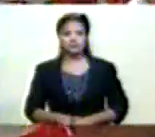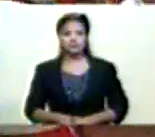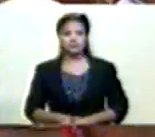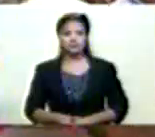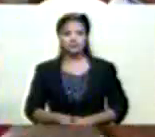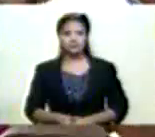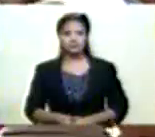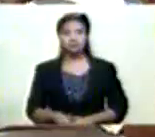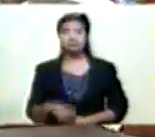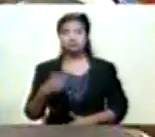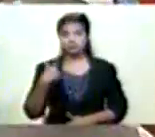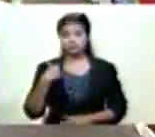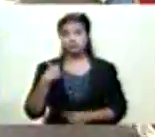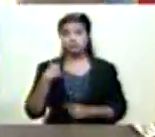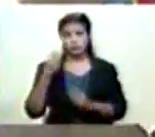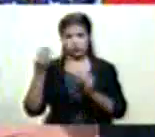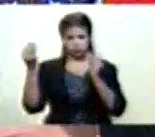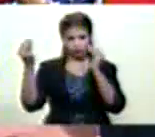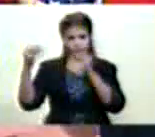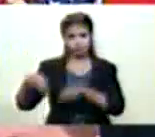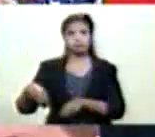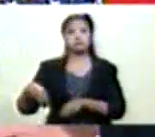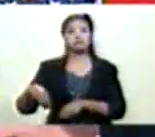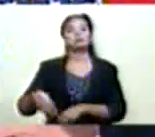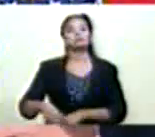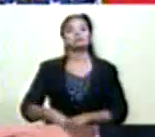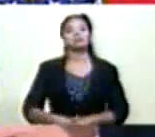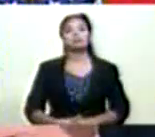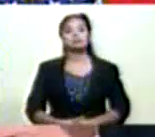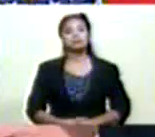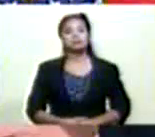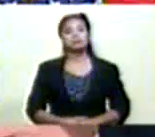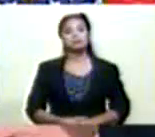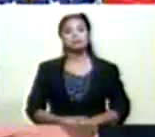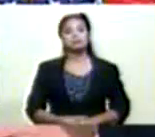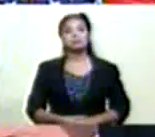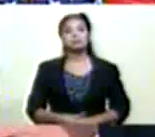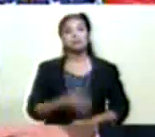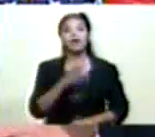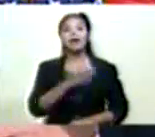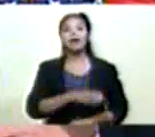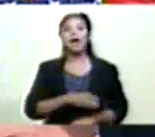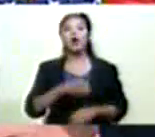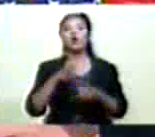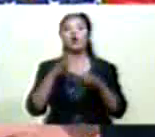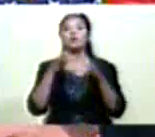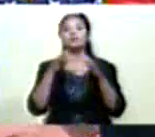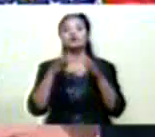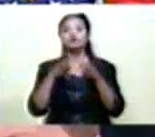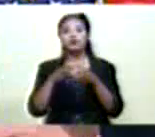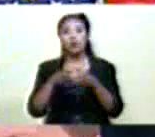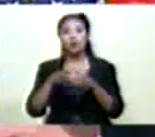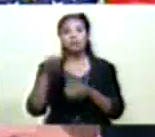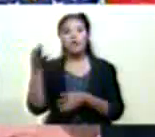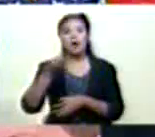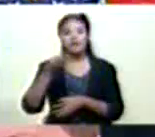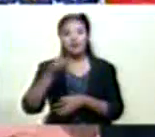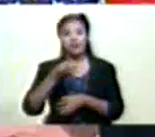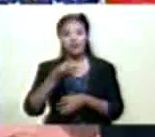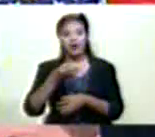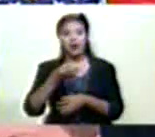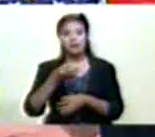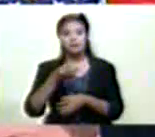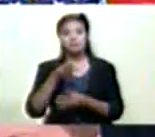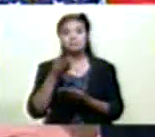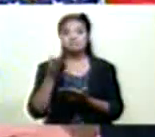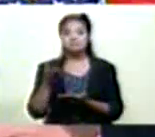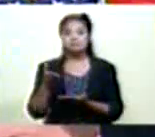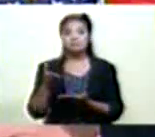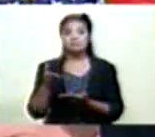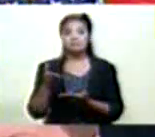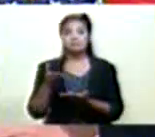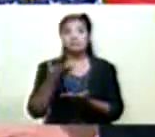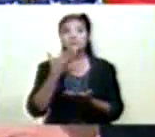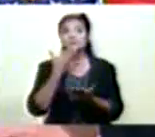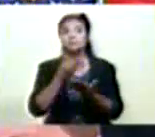Yo estoy de acuerdo que la Comisión de la Verdad cite,